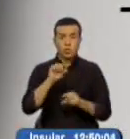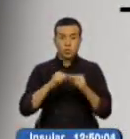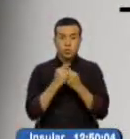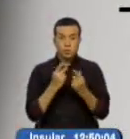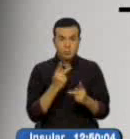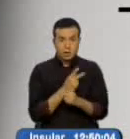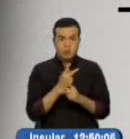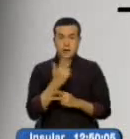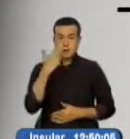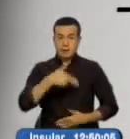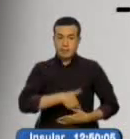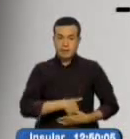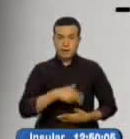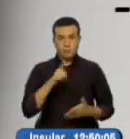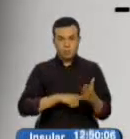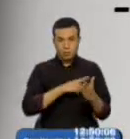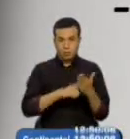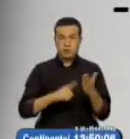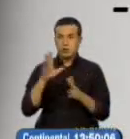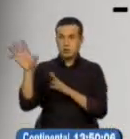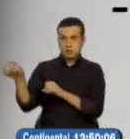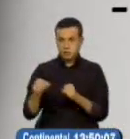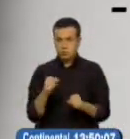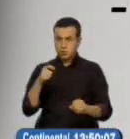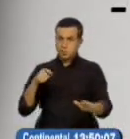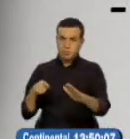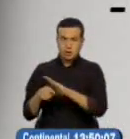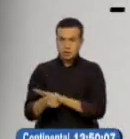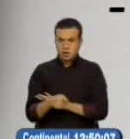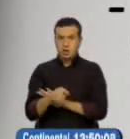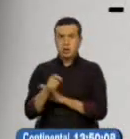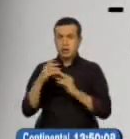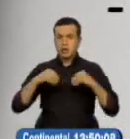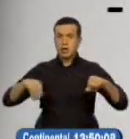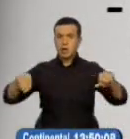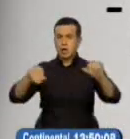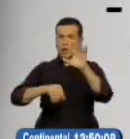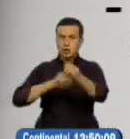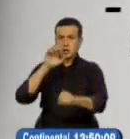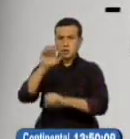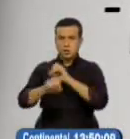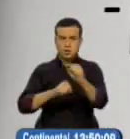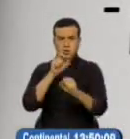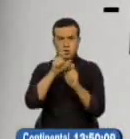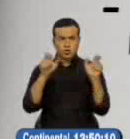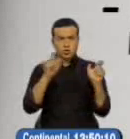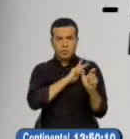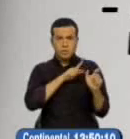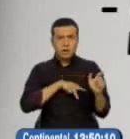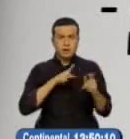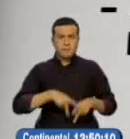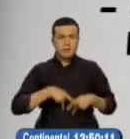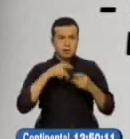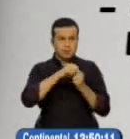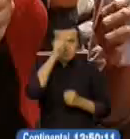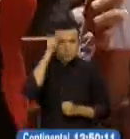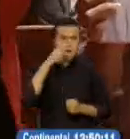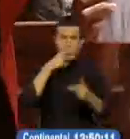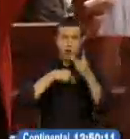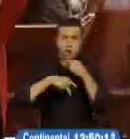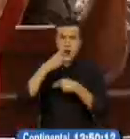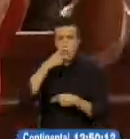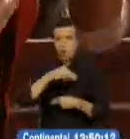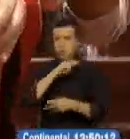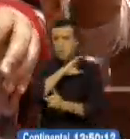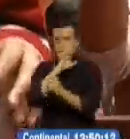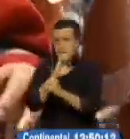ilícita, tenencia ilegal de armas, secuestro, asesinato, tráfico de tierras, violación a la intimidad, falso testimonio y perjurio. Entre